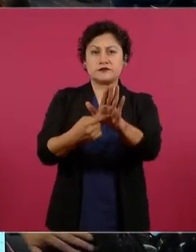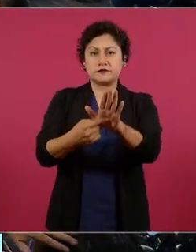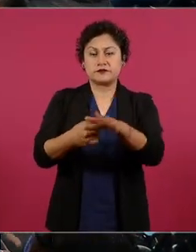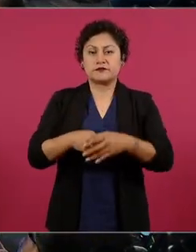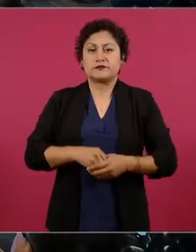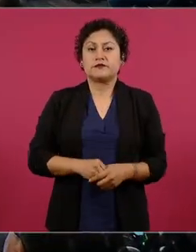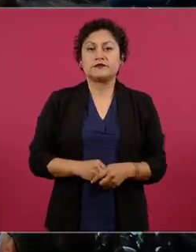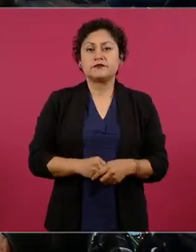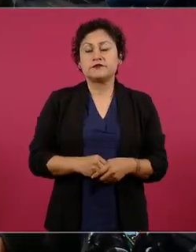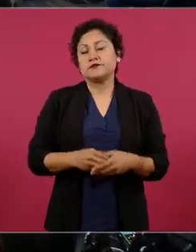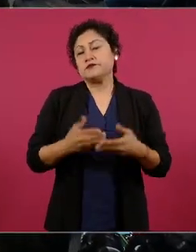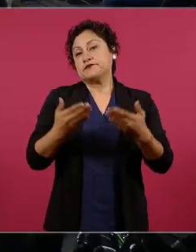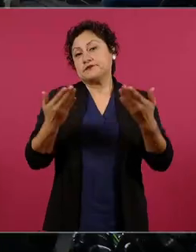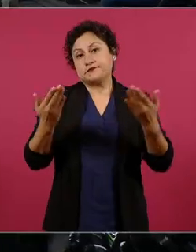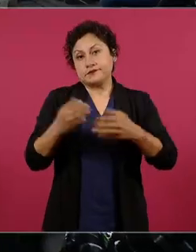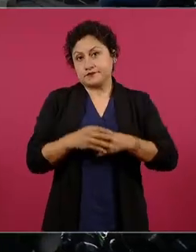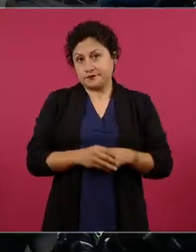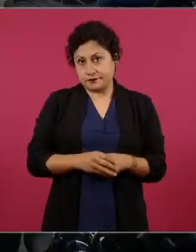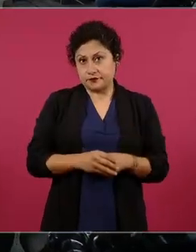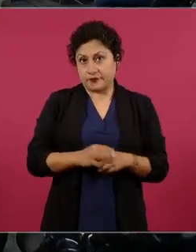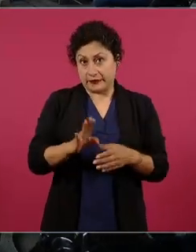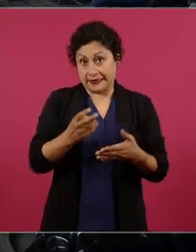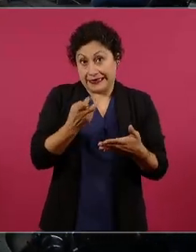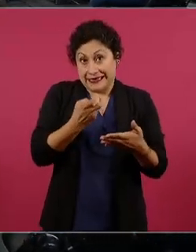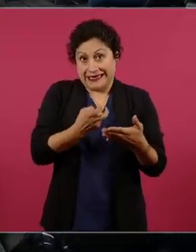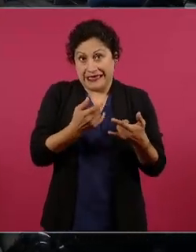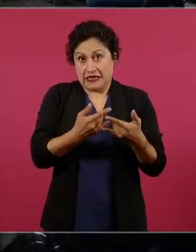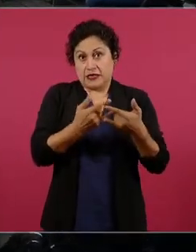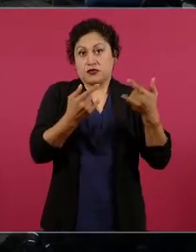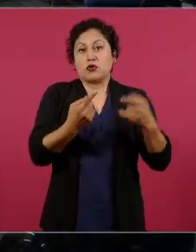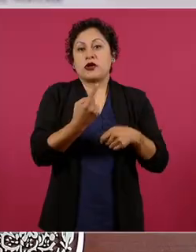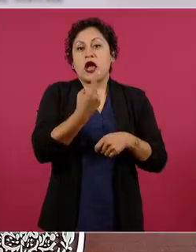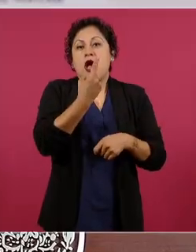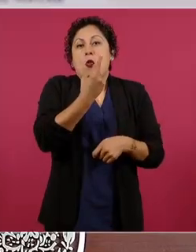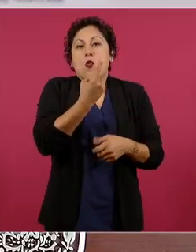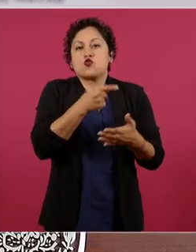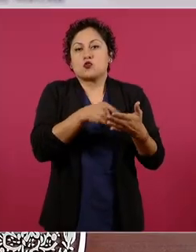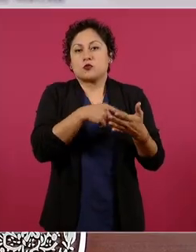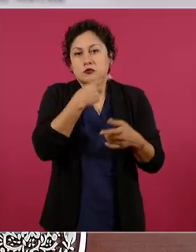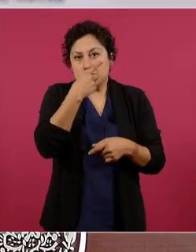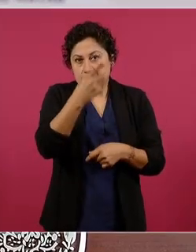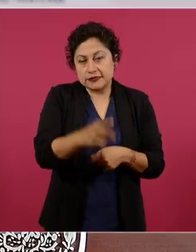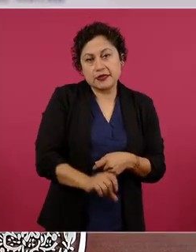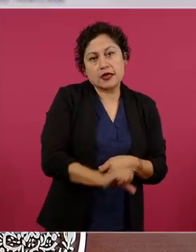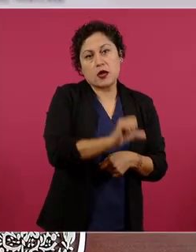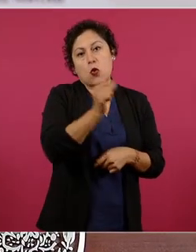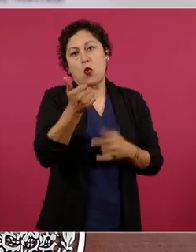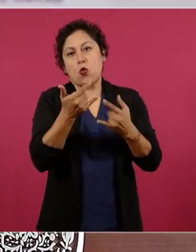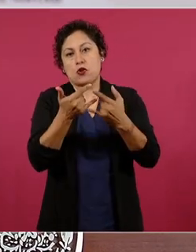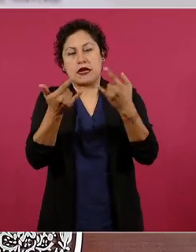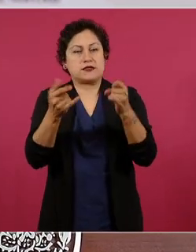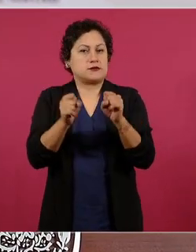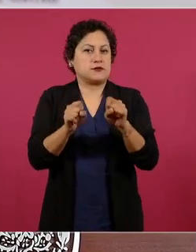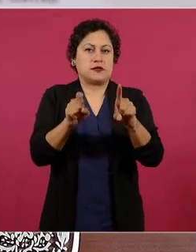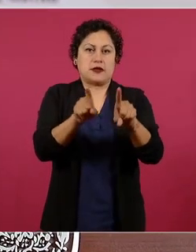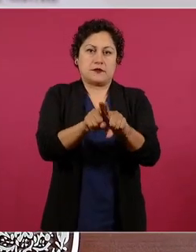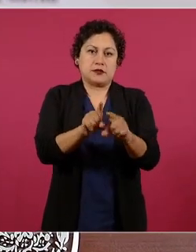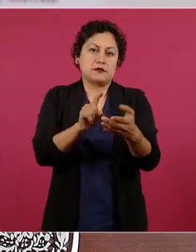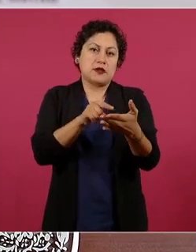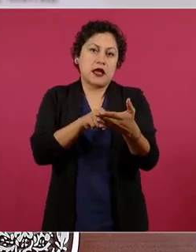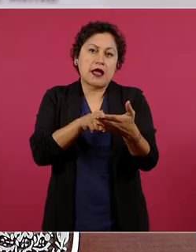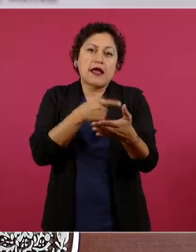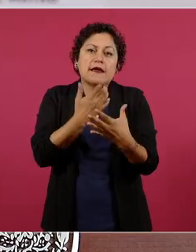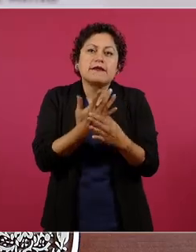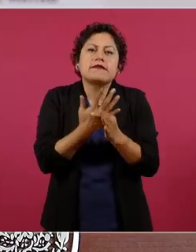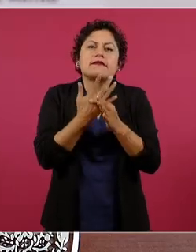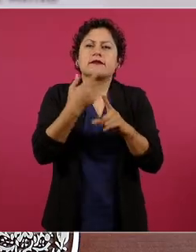Bueno, la otra versión, que es la más creíble porque es la que sostiene la familia,